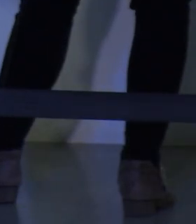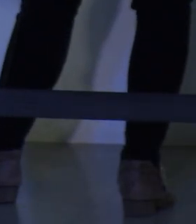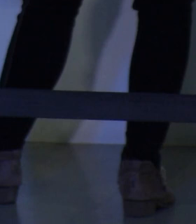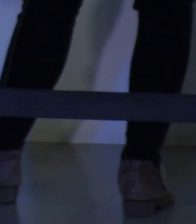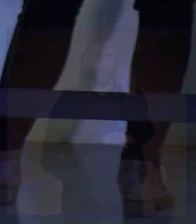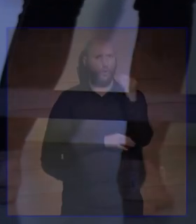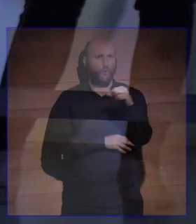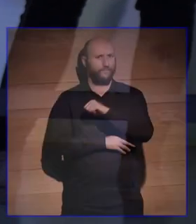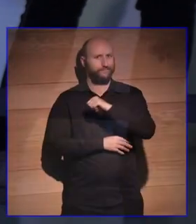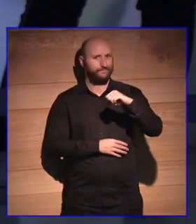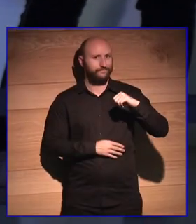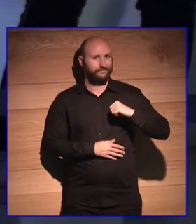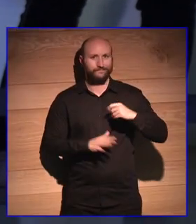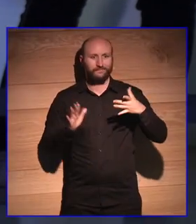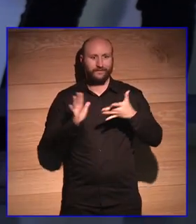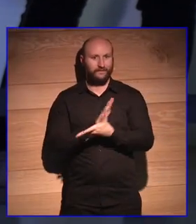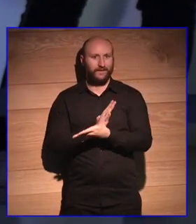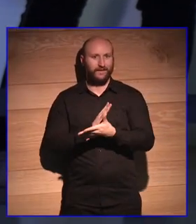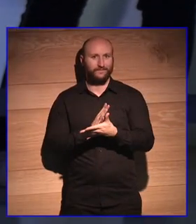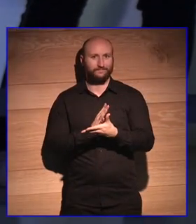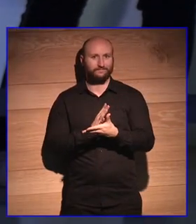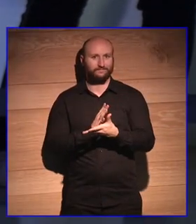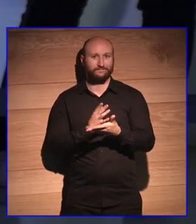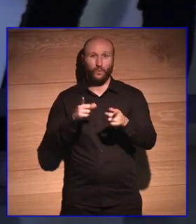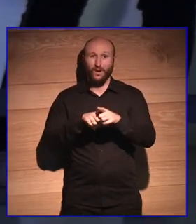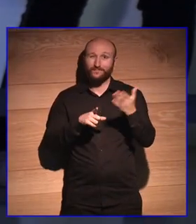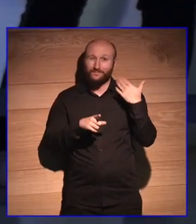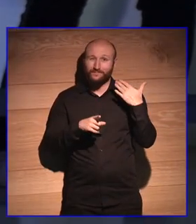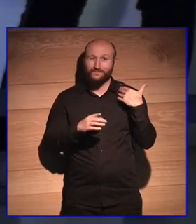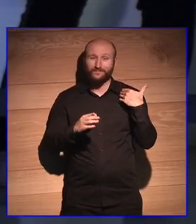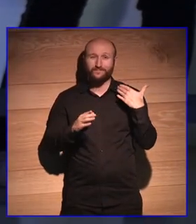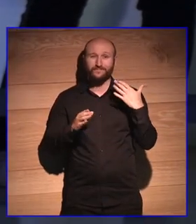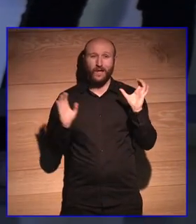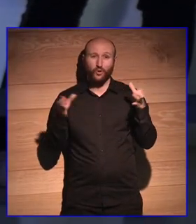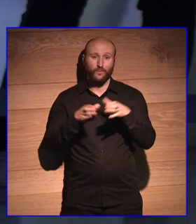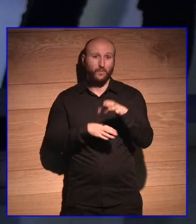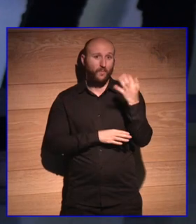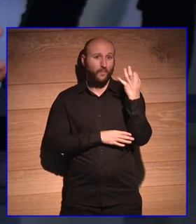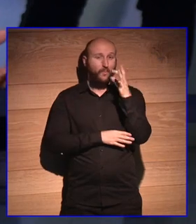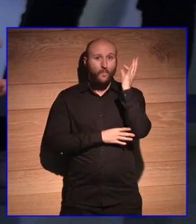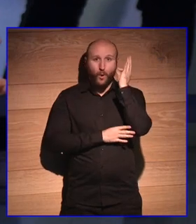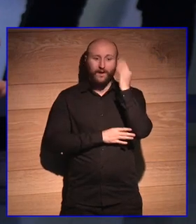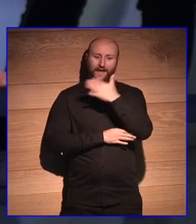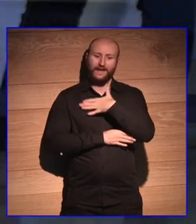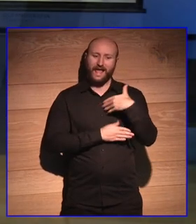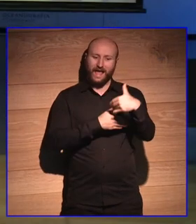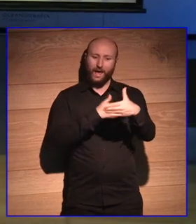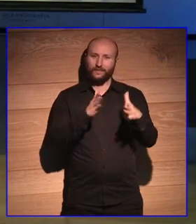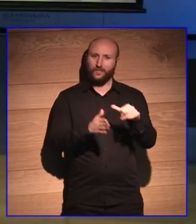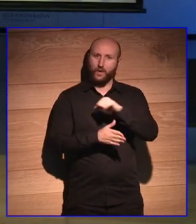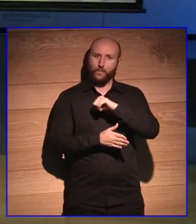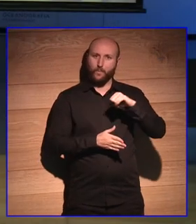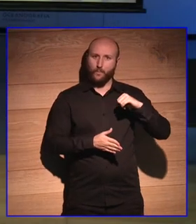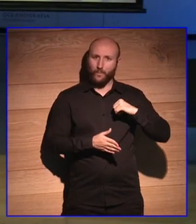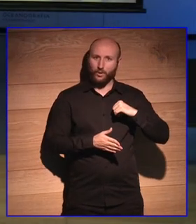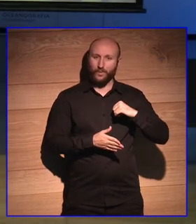independiente quiero decir que inmediatamente como hacían aquellas mujeres de su generación que querían tener una habitación propia que diría nuestra